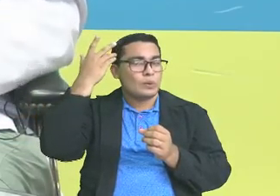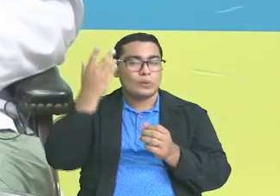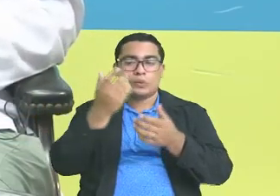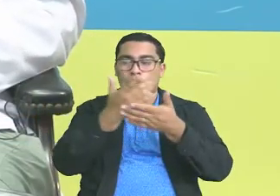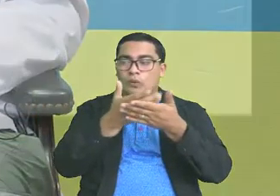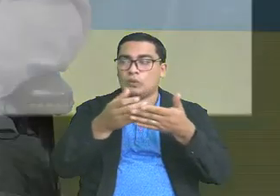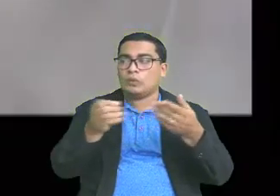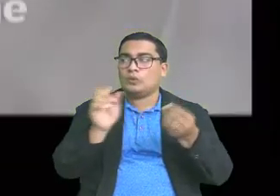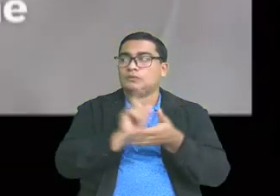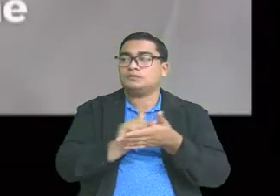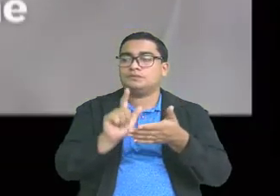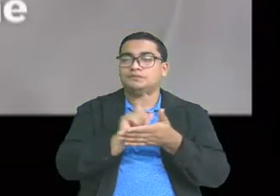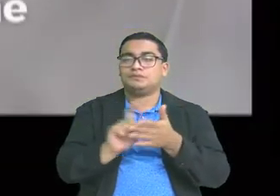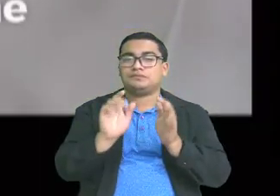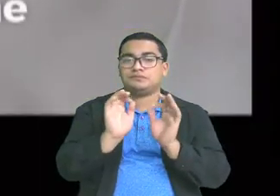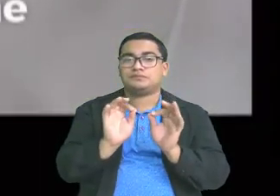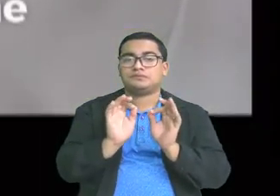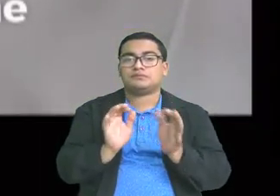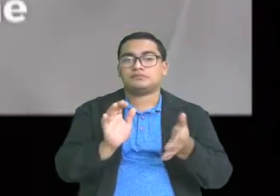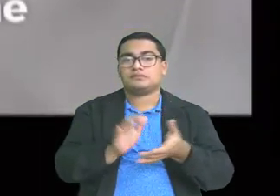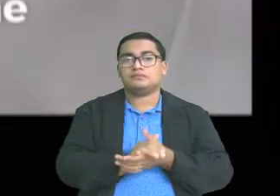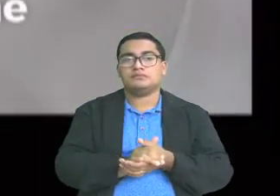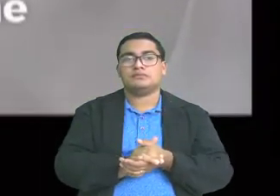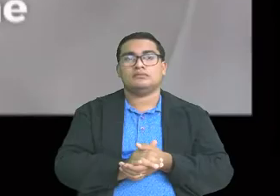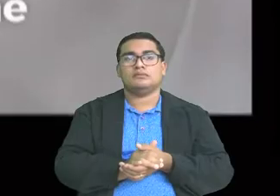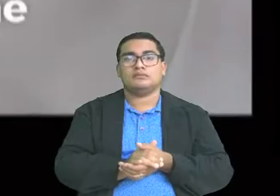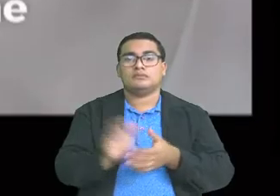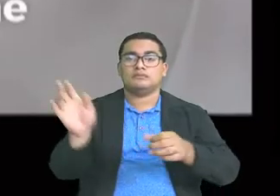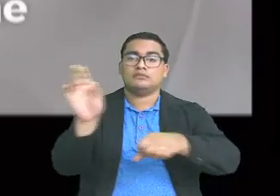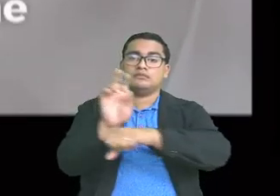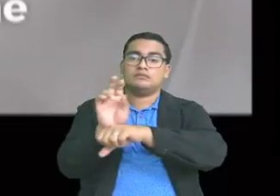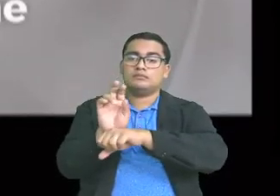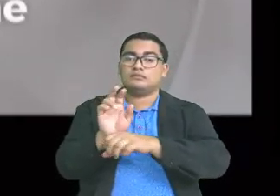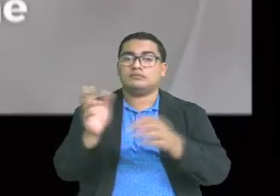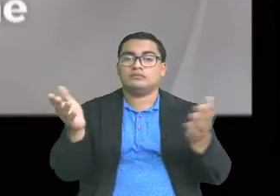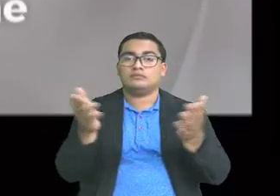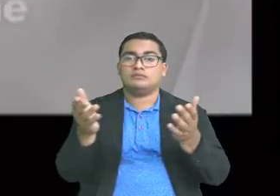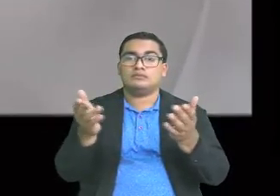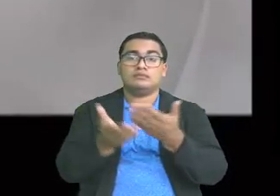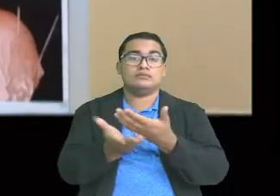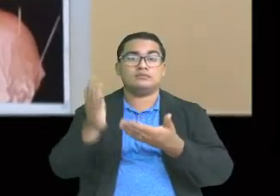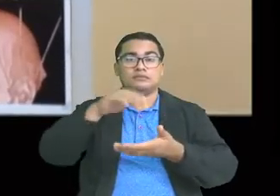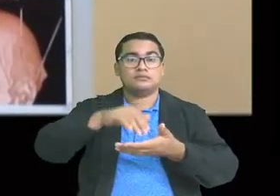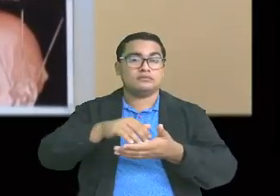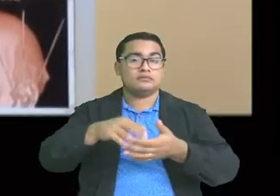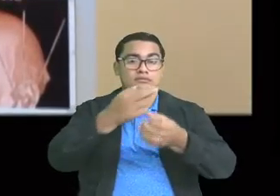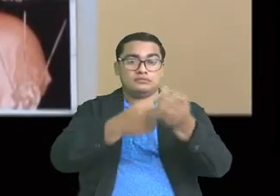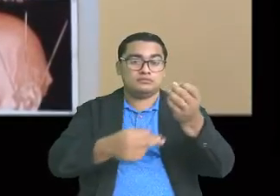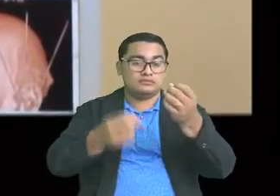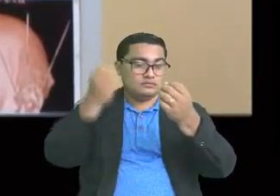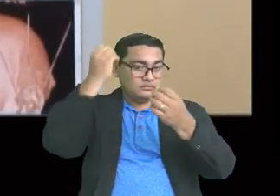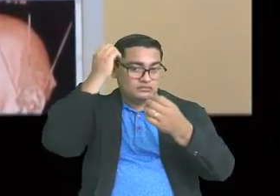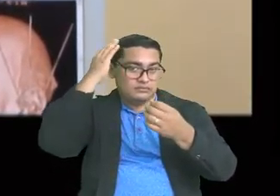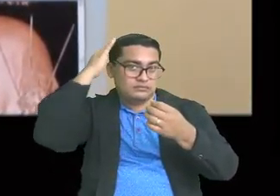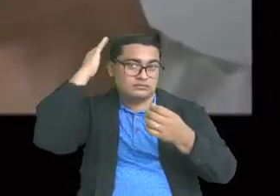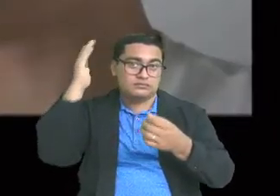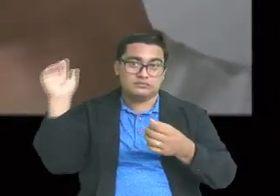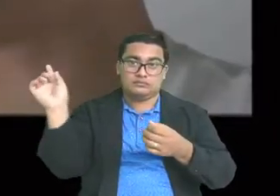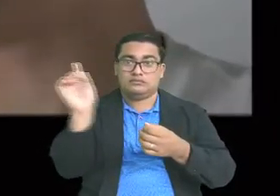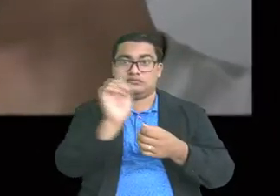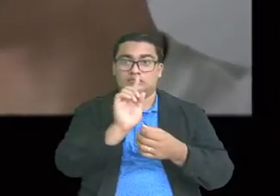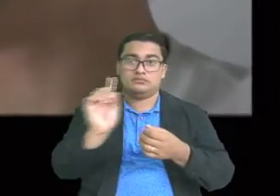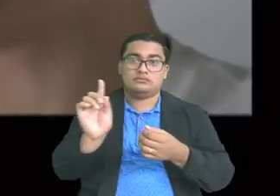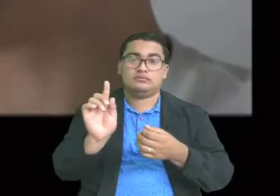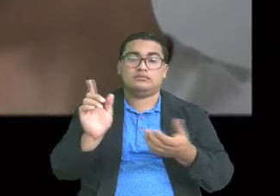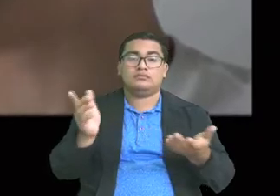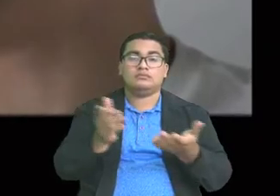de soporte. Hay que vigilar que no resangre, que no se expanda, le llamamos que no se expande